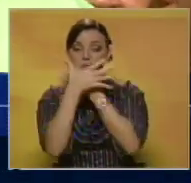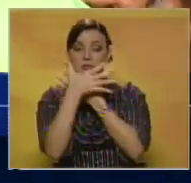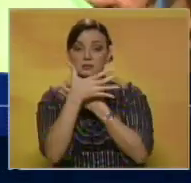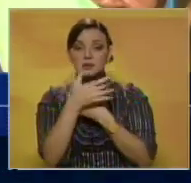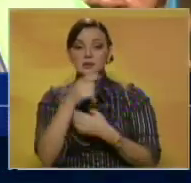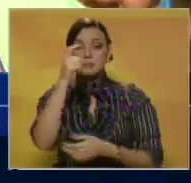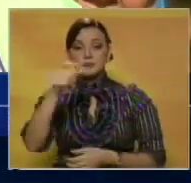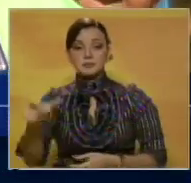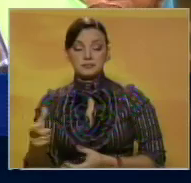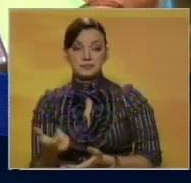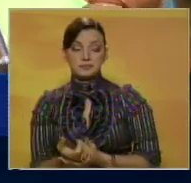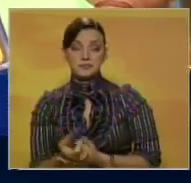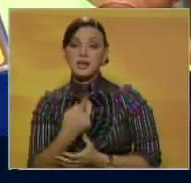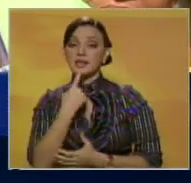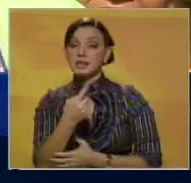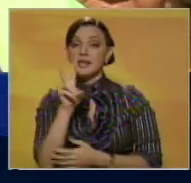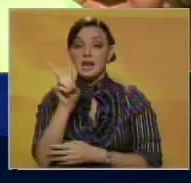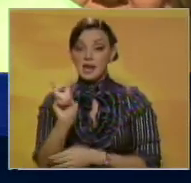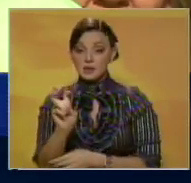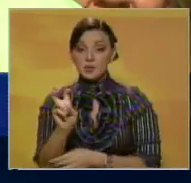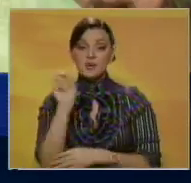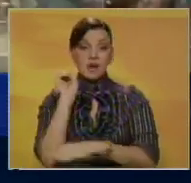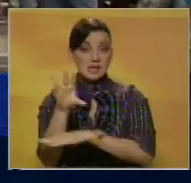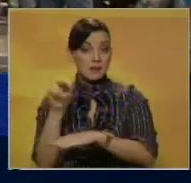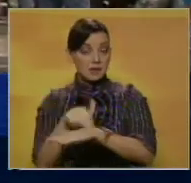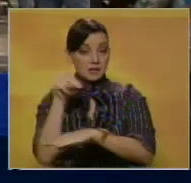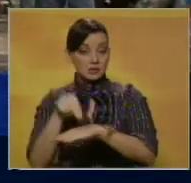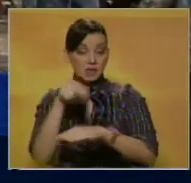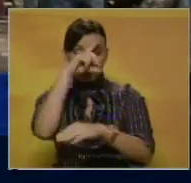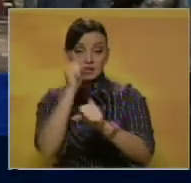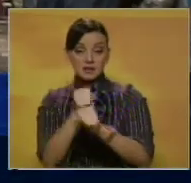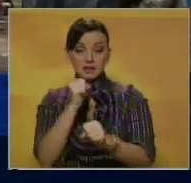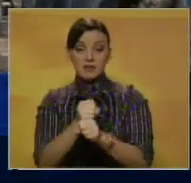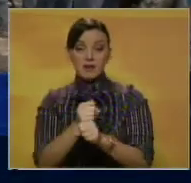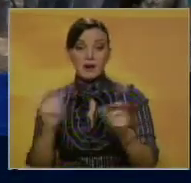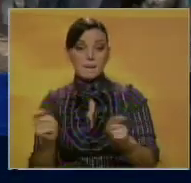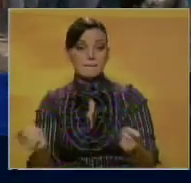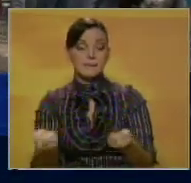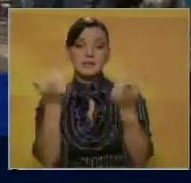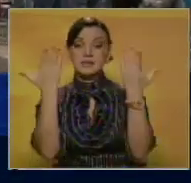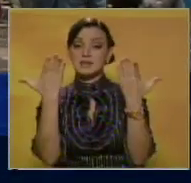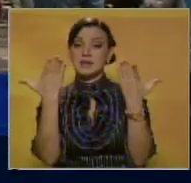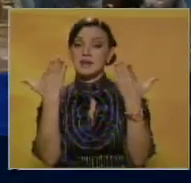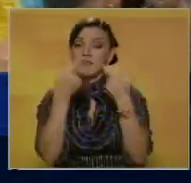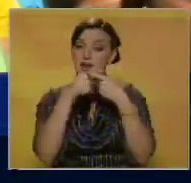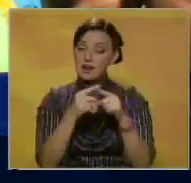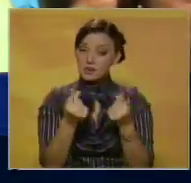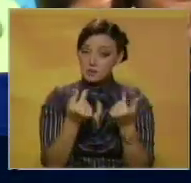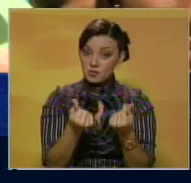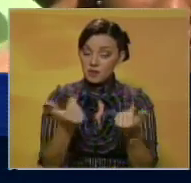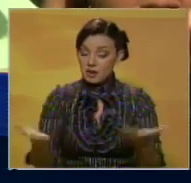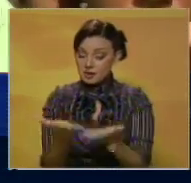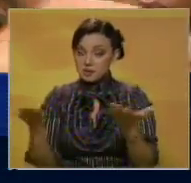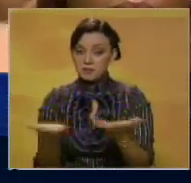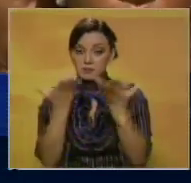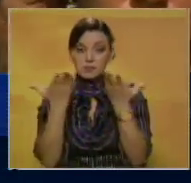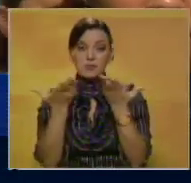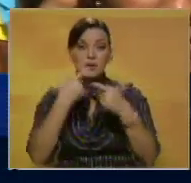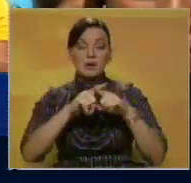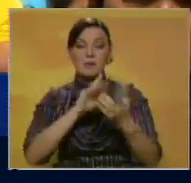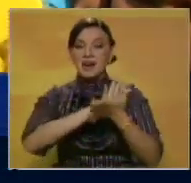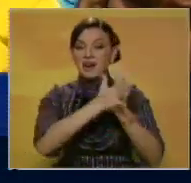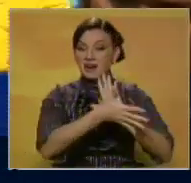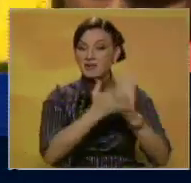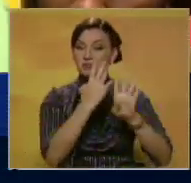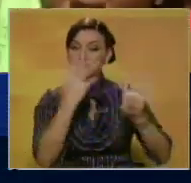dudar. Reiteró que la nueva Asamblea Nacional trabajará por la recuperación de la economía y el impulso de la producción nacional para acabar con